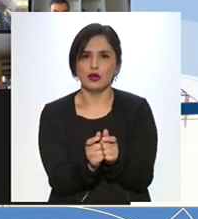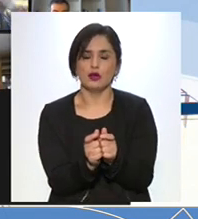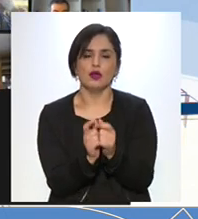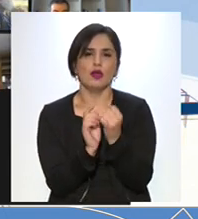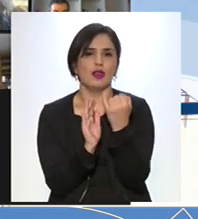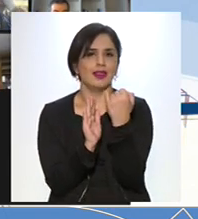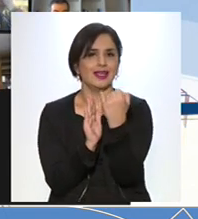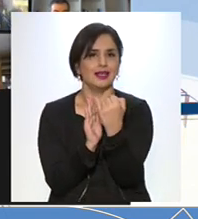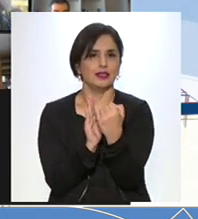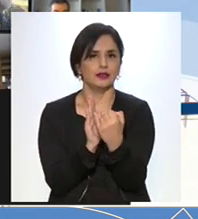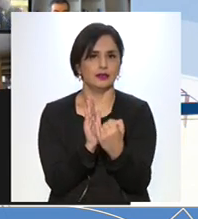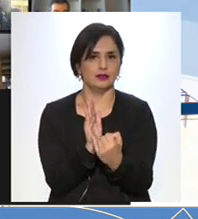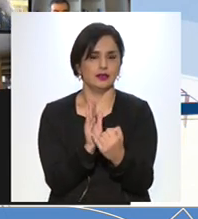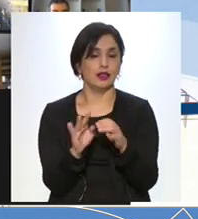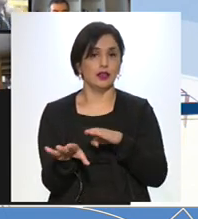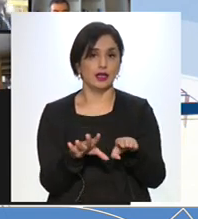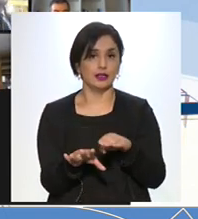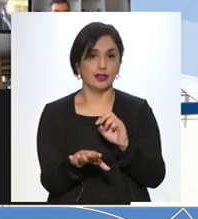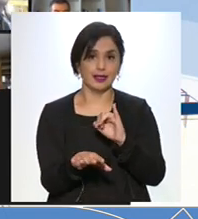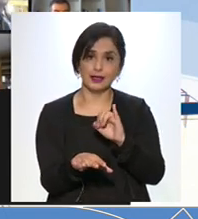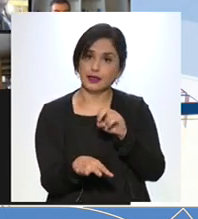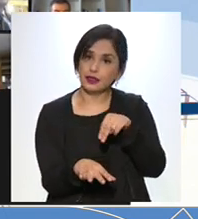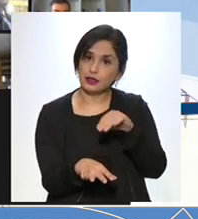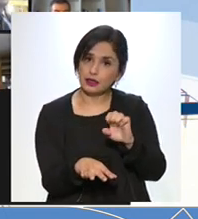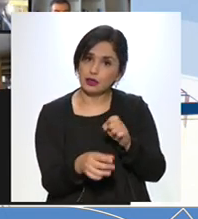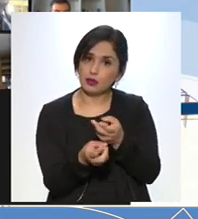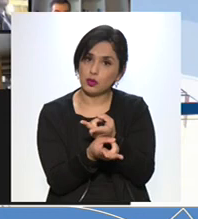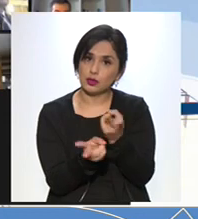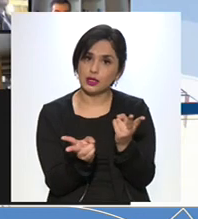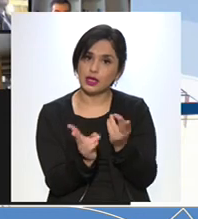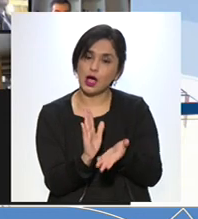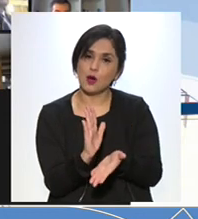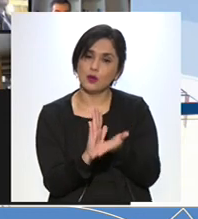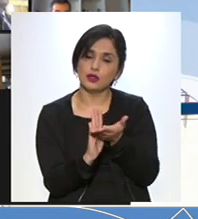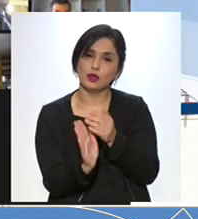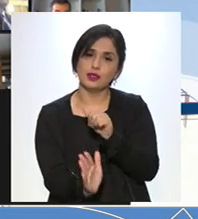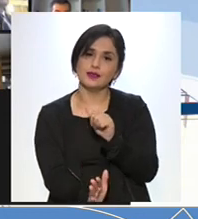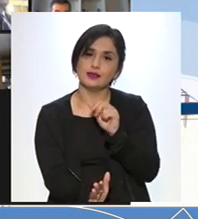actividad de comercio, que publica el INE, aumentó 62% anual.